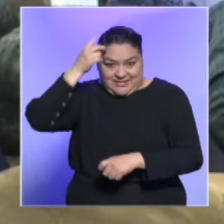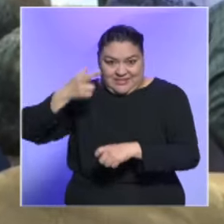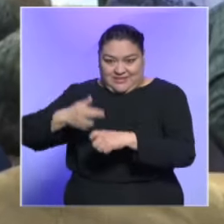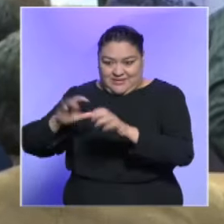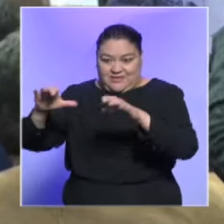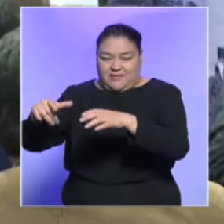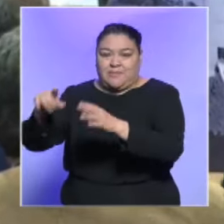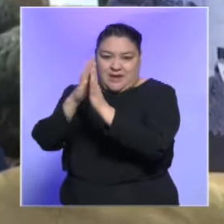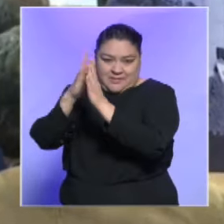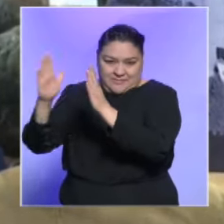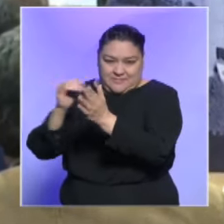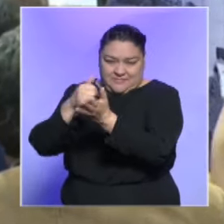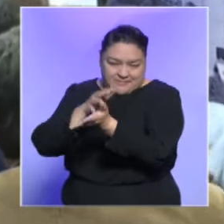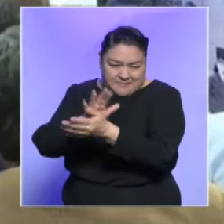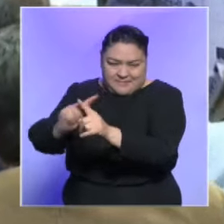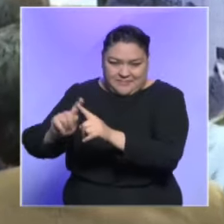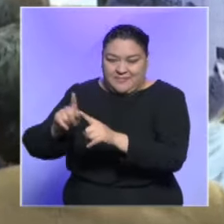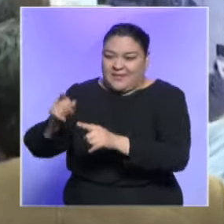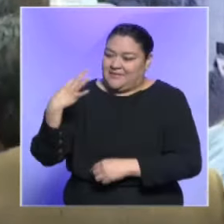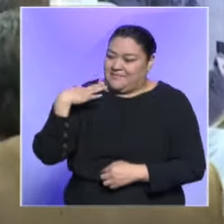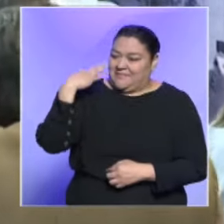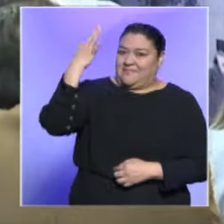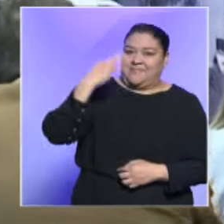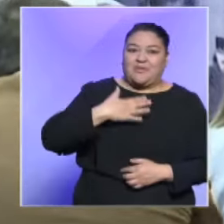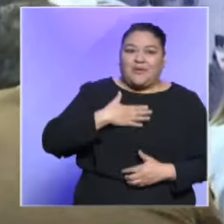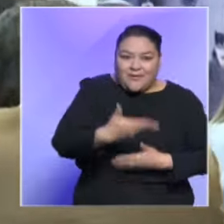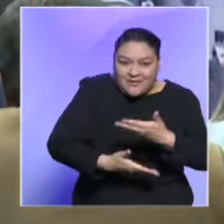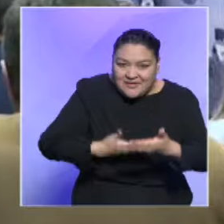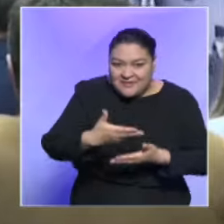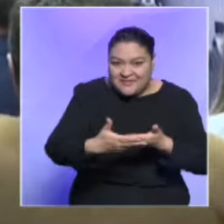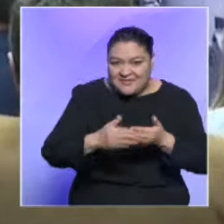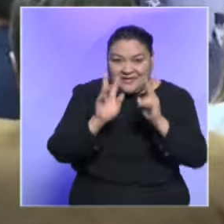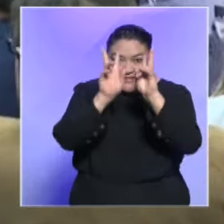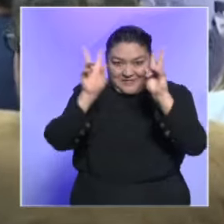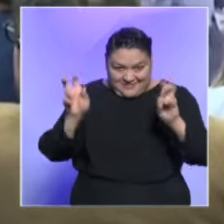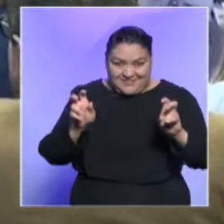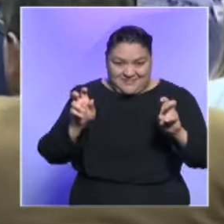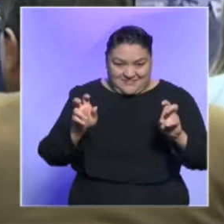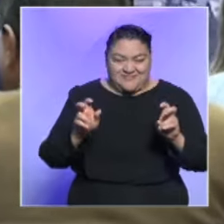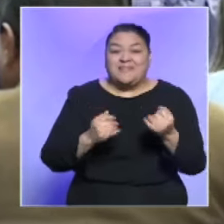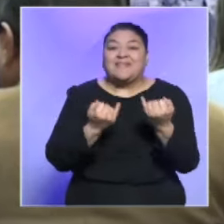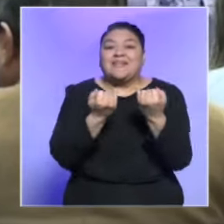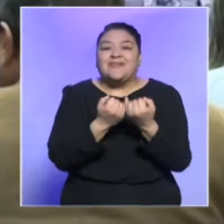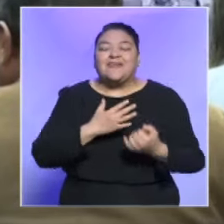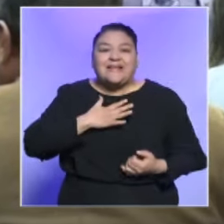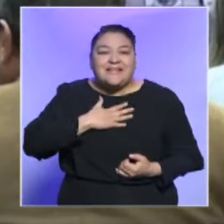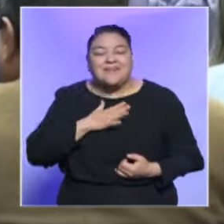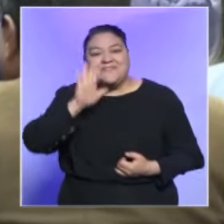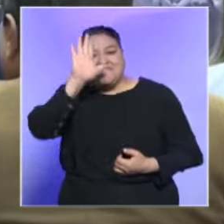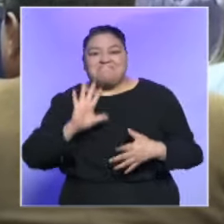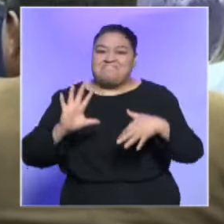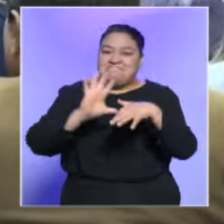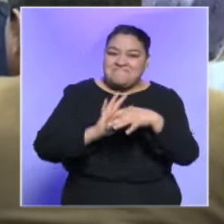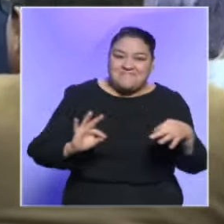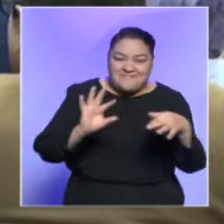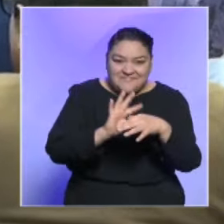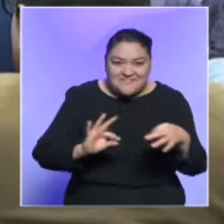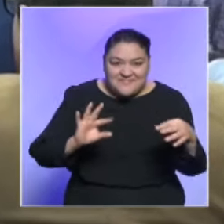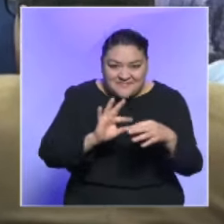Electoral, no solo de presentar la mesa, sino también me da la oportunidad de tener una participación,